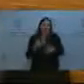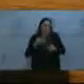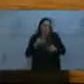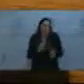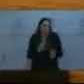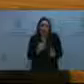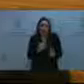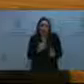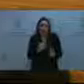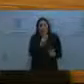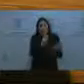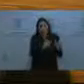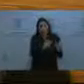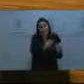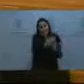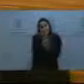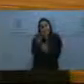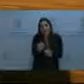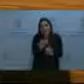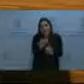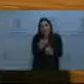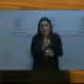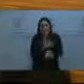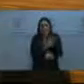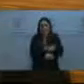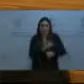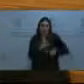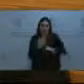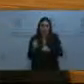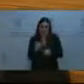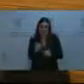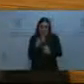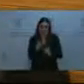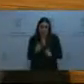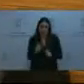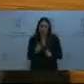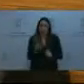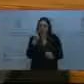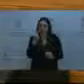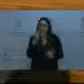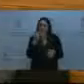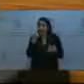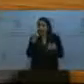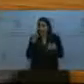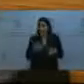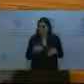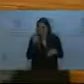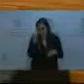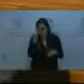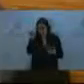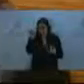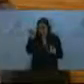defienden esta práctica deportiva. Miren, si realmente fuera una iniciativa